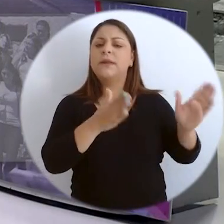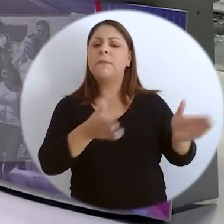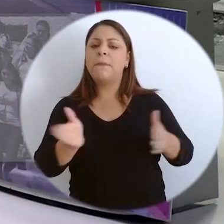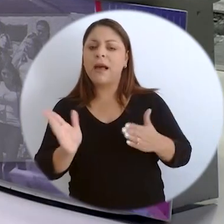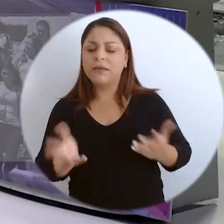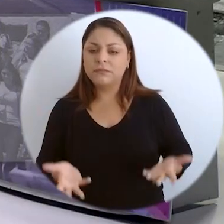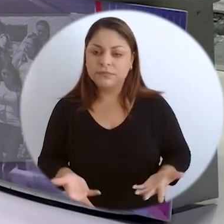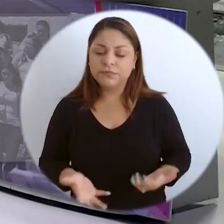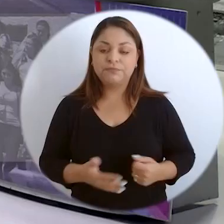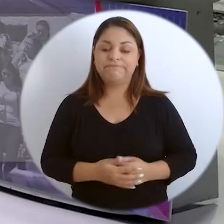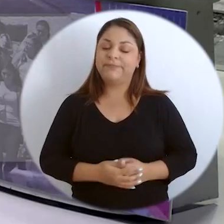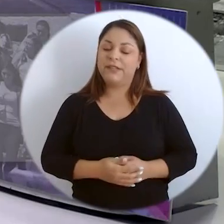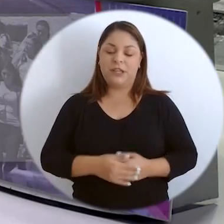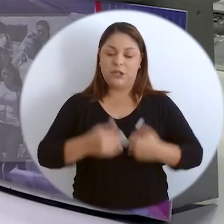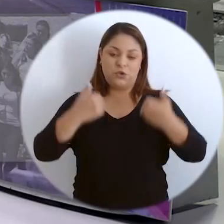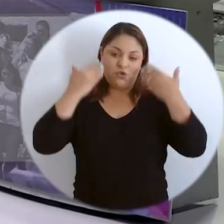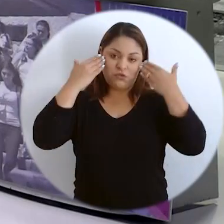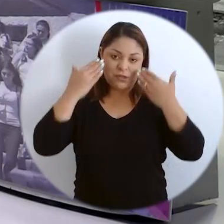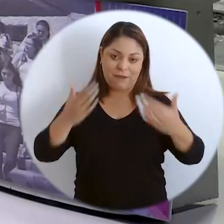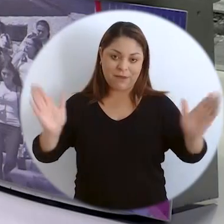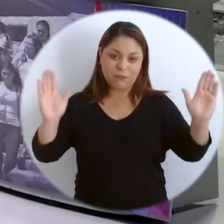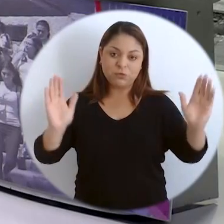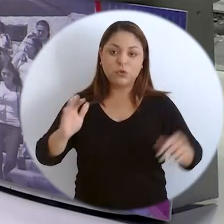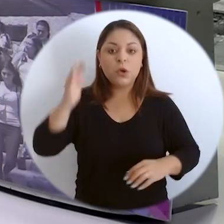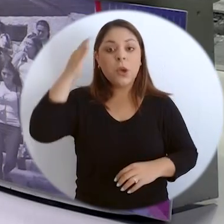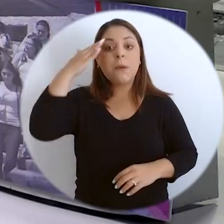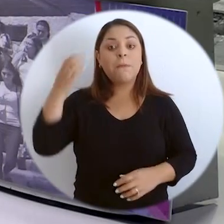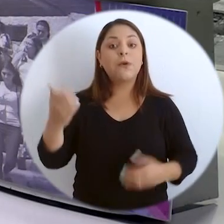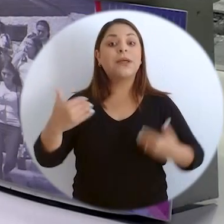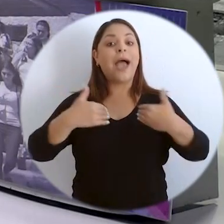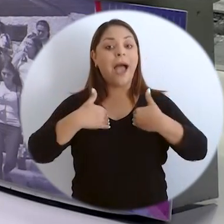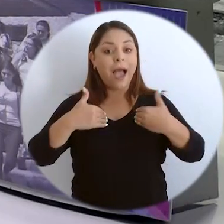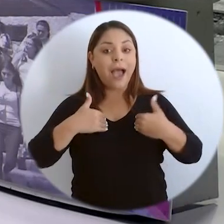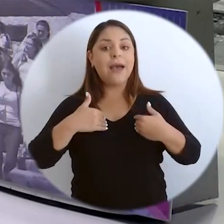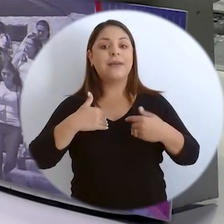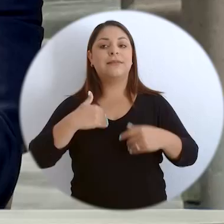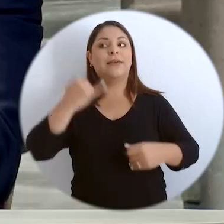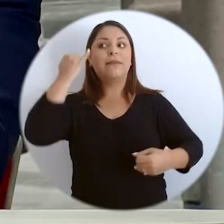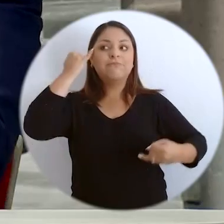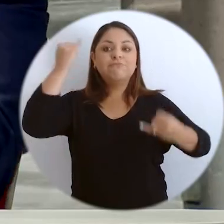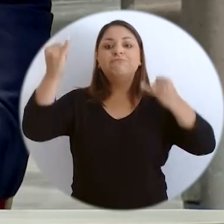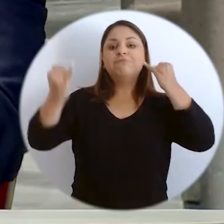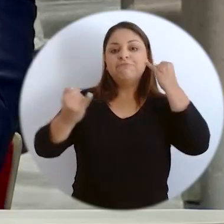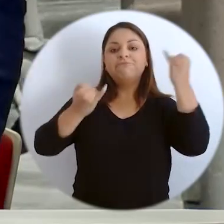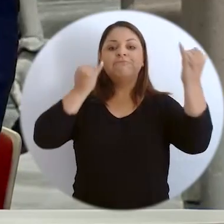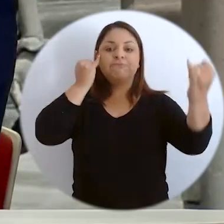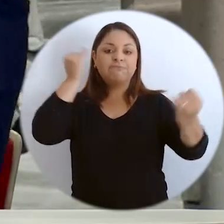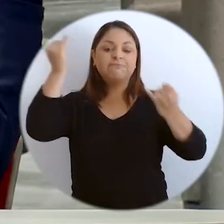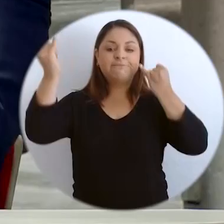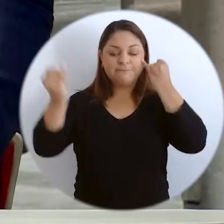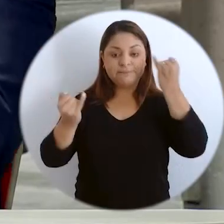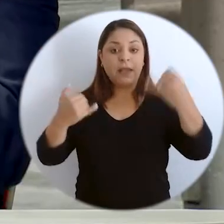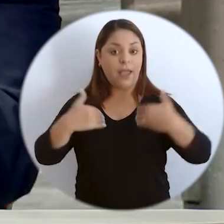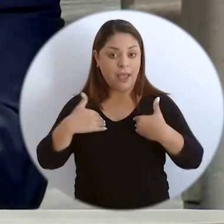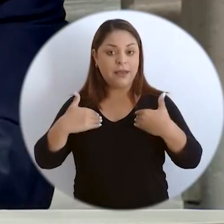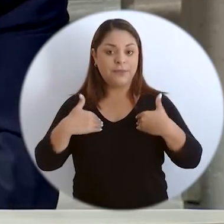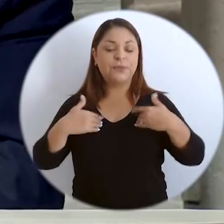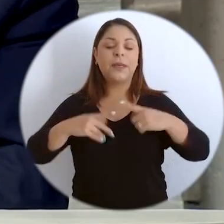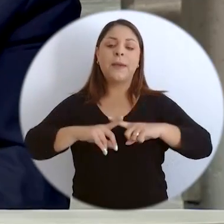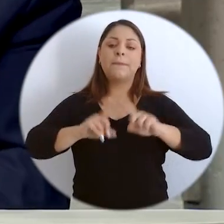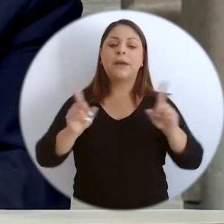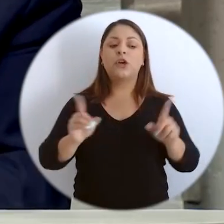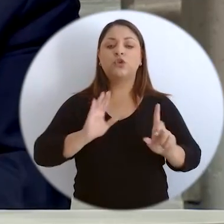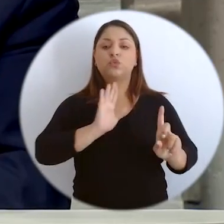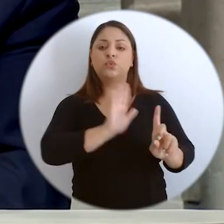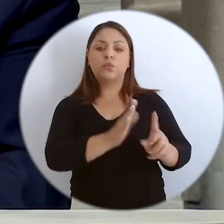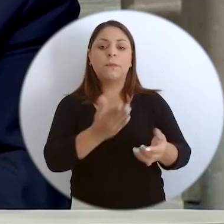esto no salió a la luz, ni por unos ni por otros, ¿verdad? Pero, muy bien, bueno, una vez